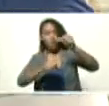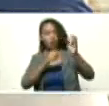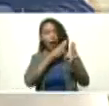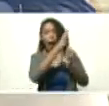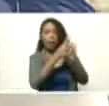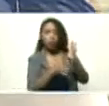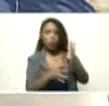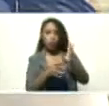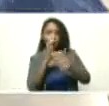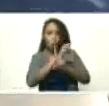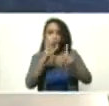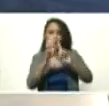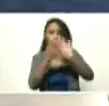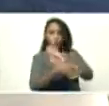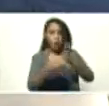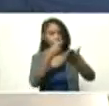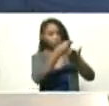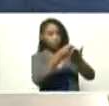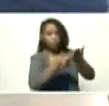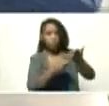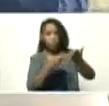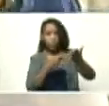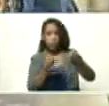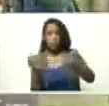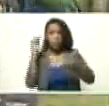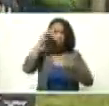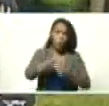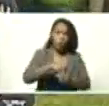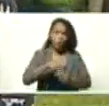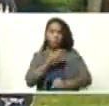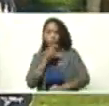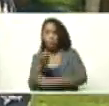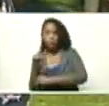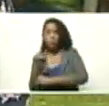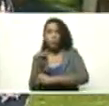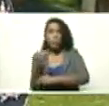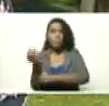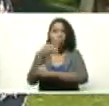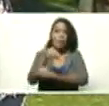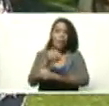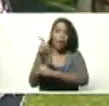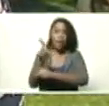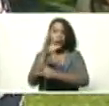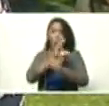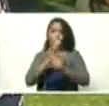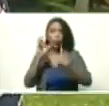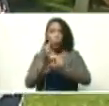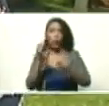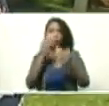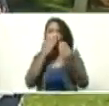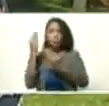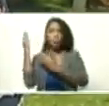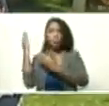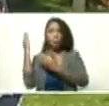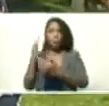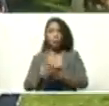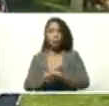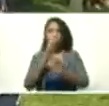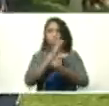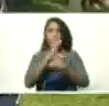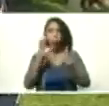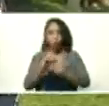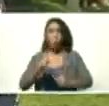y meta inversión extra en la cultura. La cultura lo